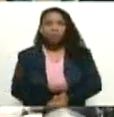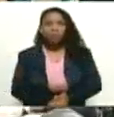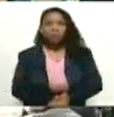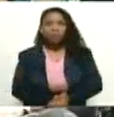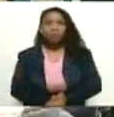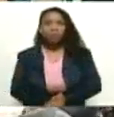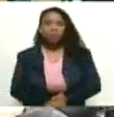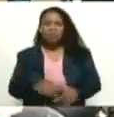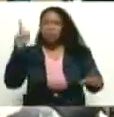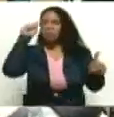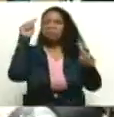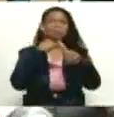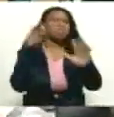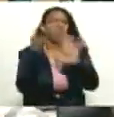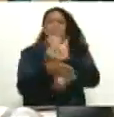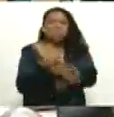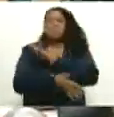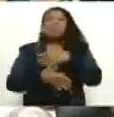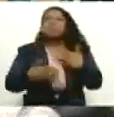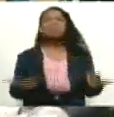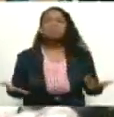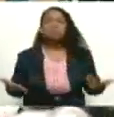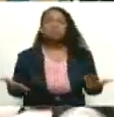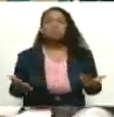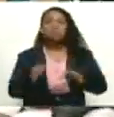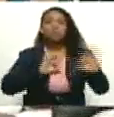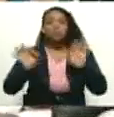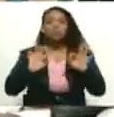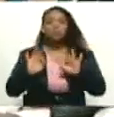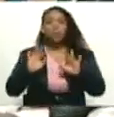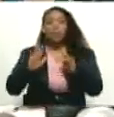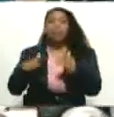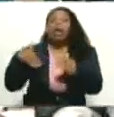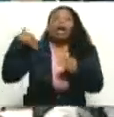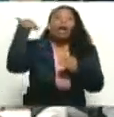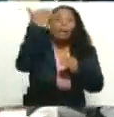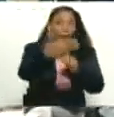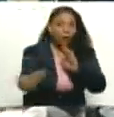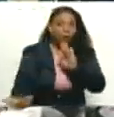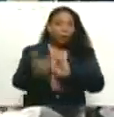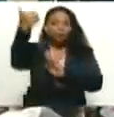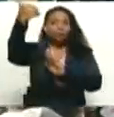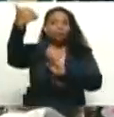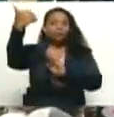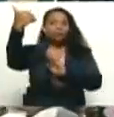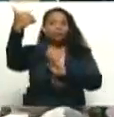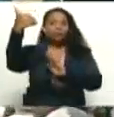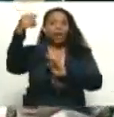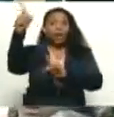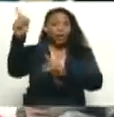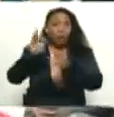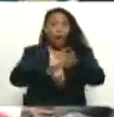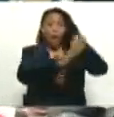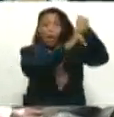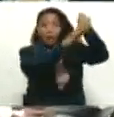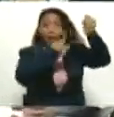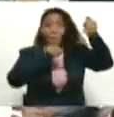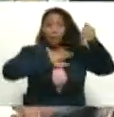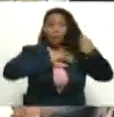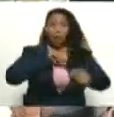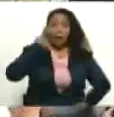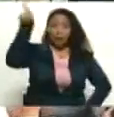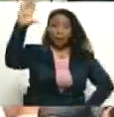¿Con qué objetivo era? Para preparar lo que venía después, donde los señores dirigentes de